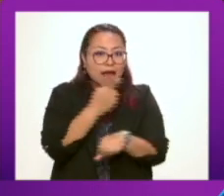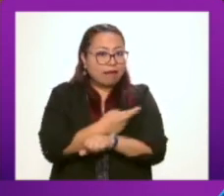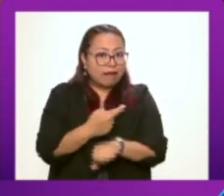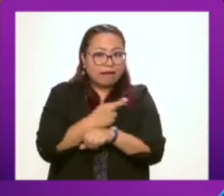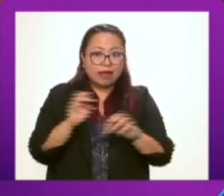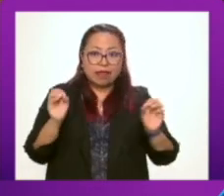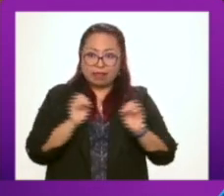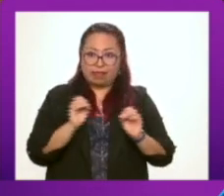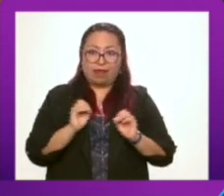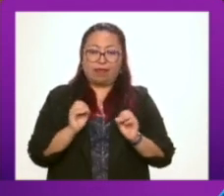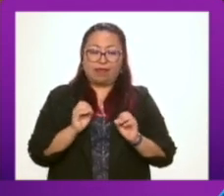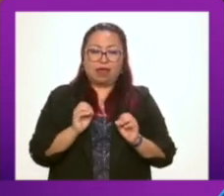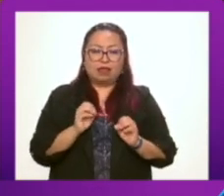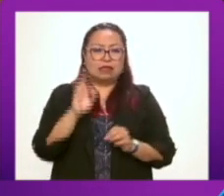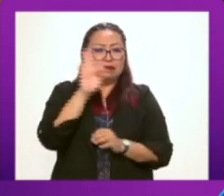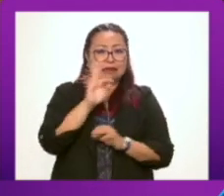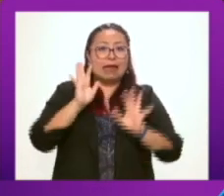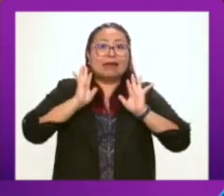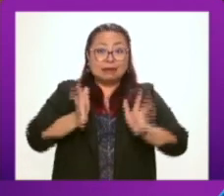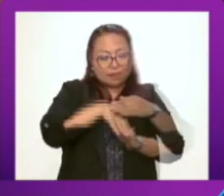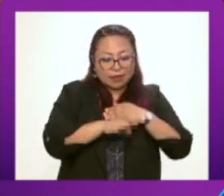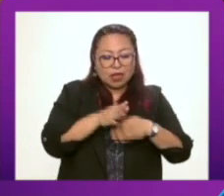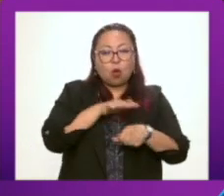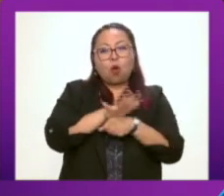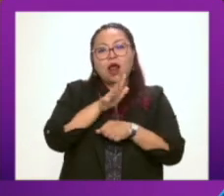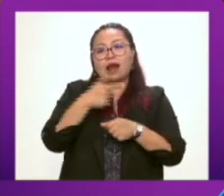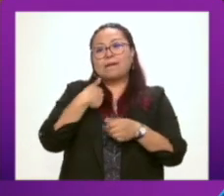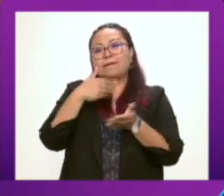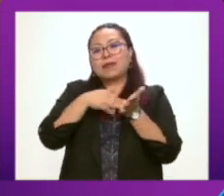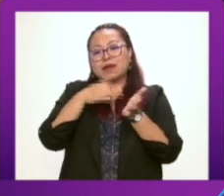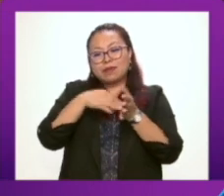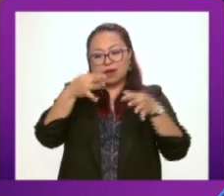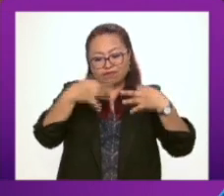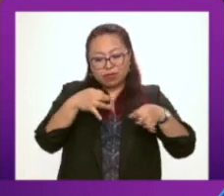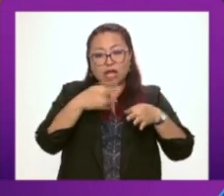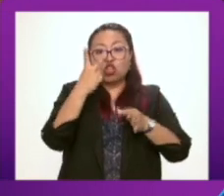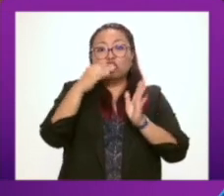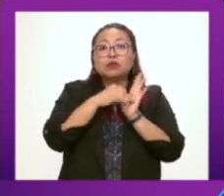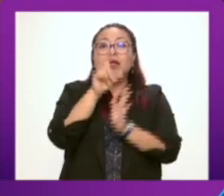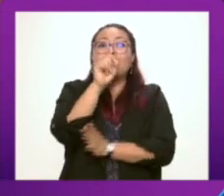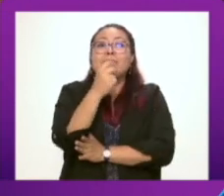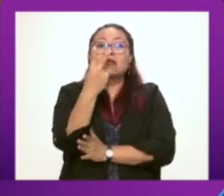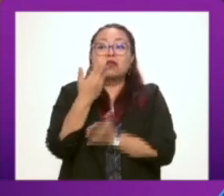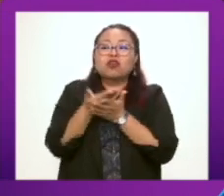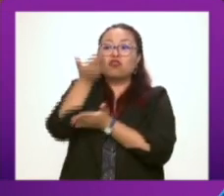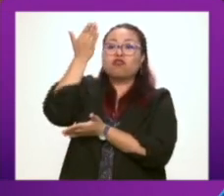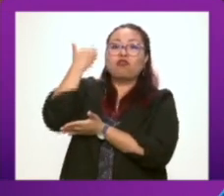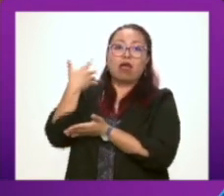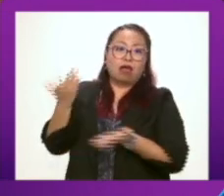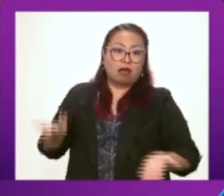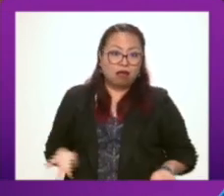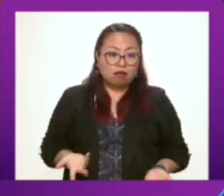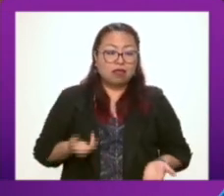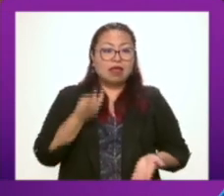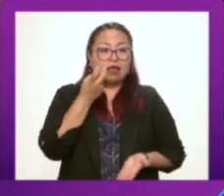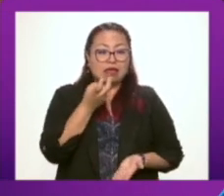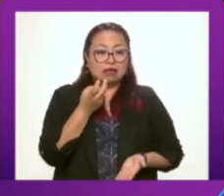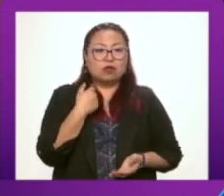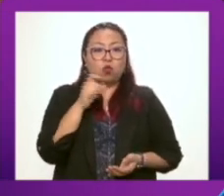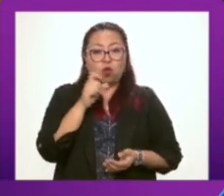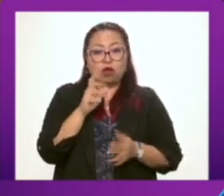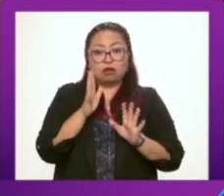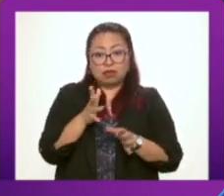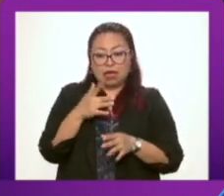eso significa que ya hay un pliego de observaciones desde 2022 entonces los hallazgos que